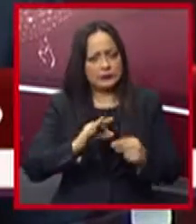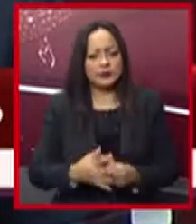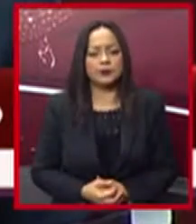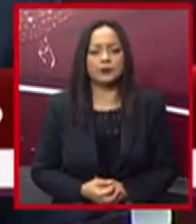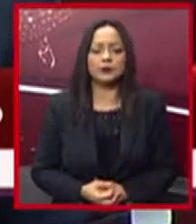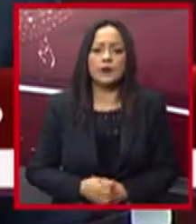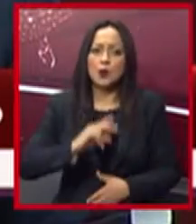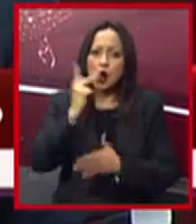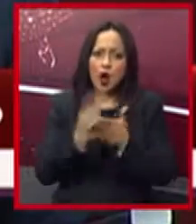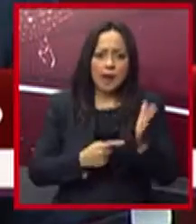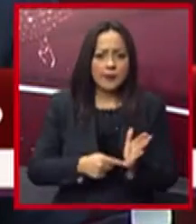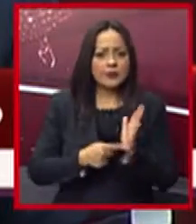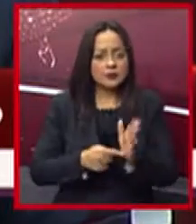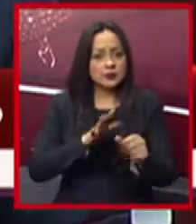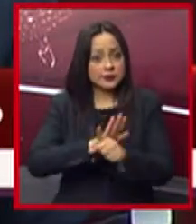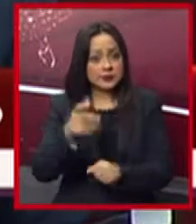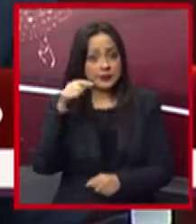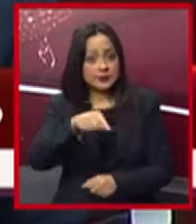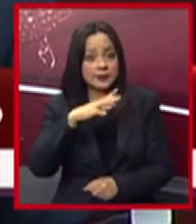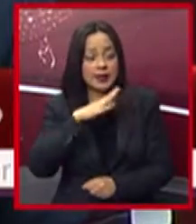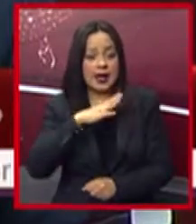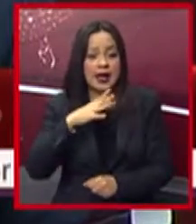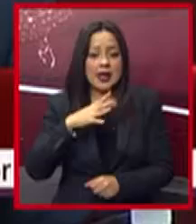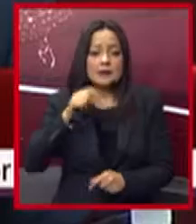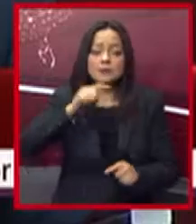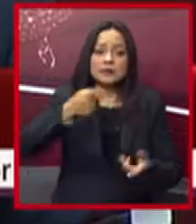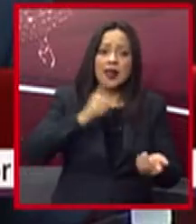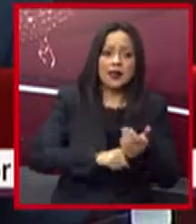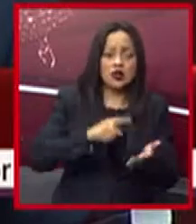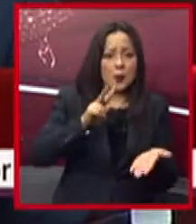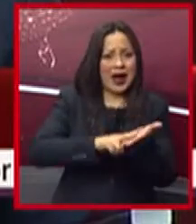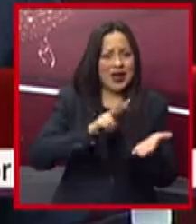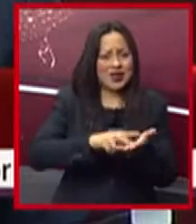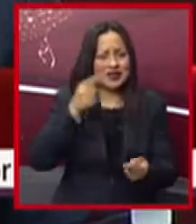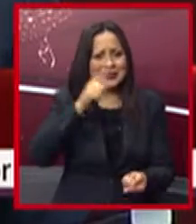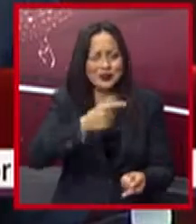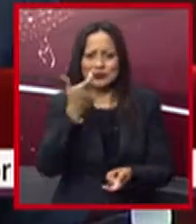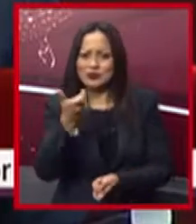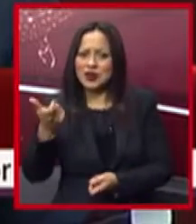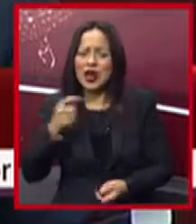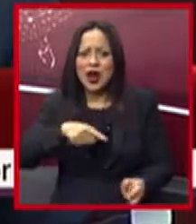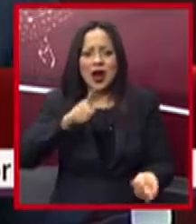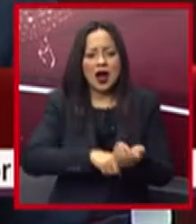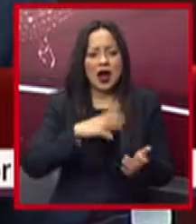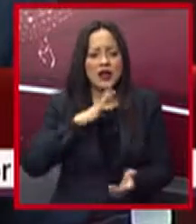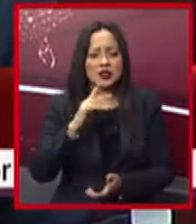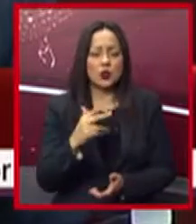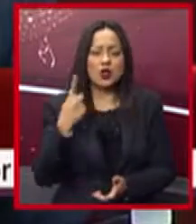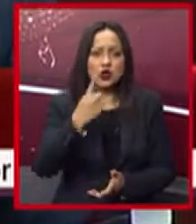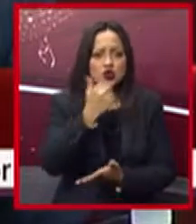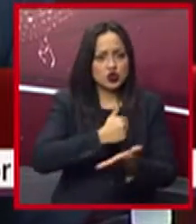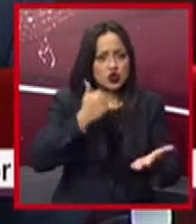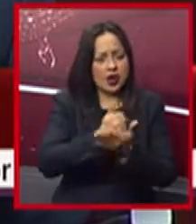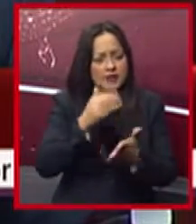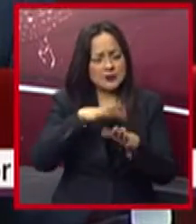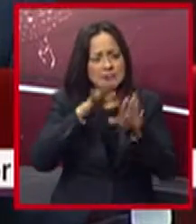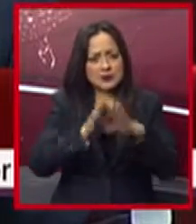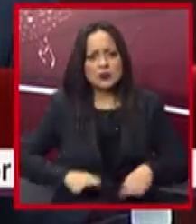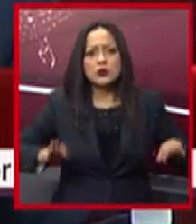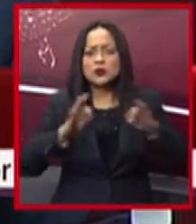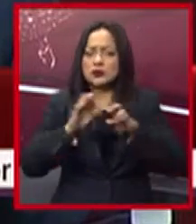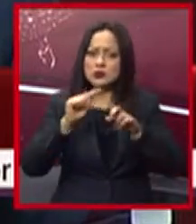¿Qué programas tenemos? ¿Cómo lo hacemos? A través del programa ¿Quién es quién en los precios?, que tenemos cobertura en 51 ciudades, las